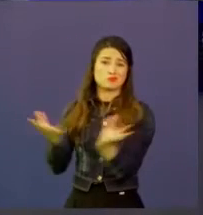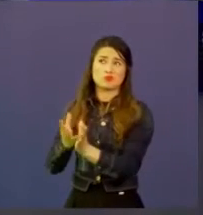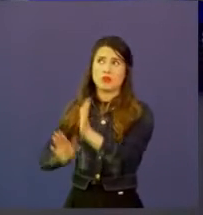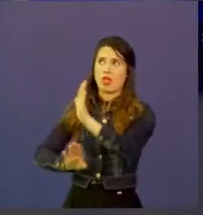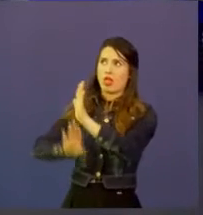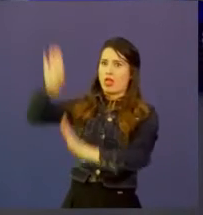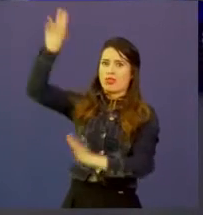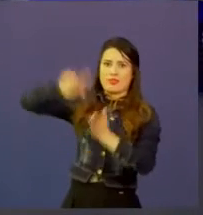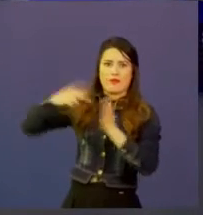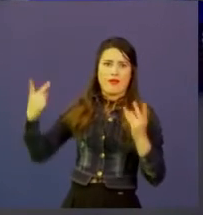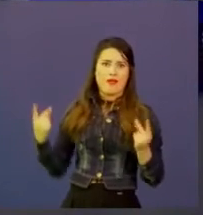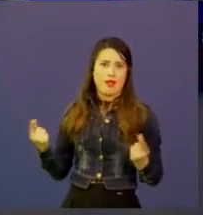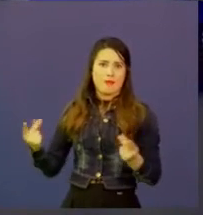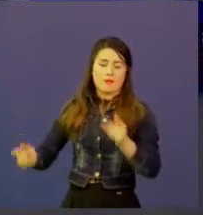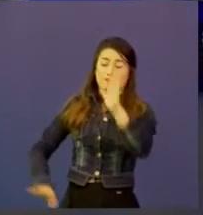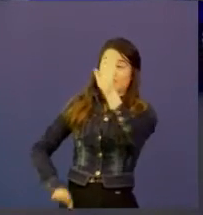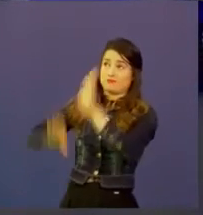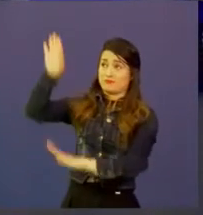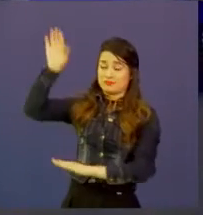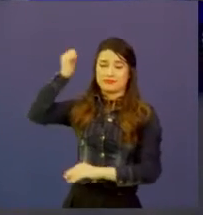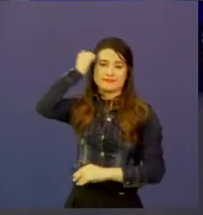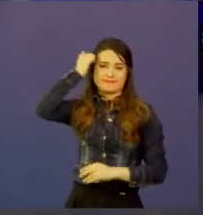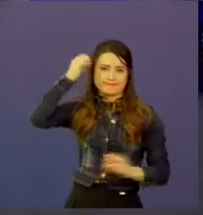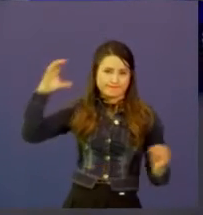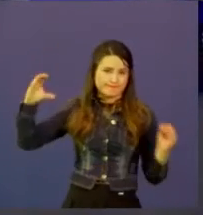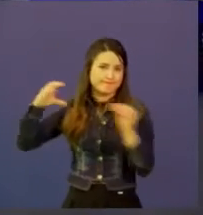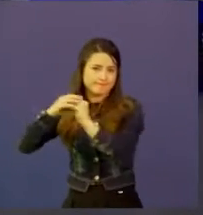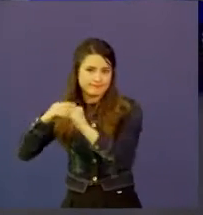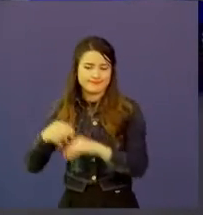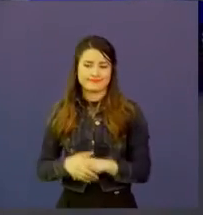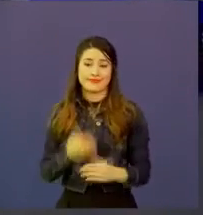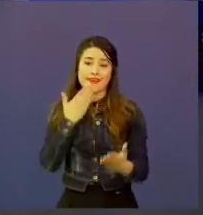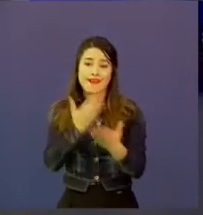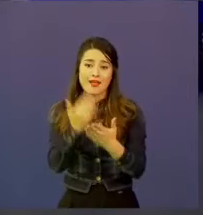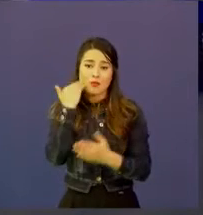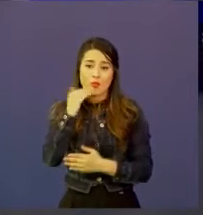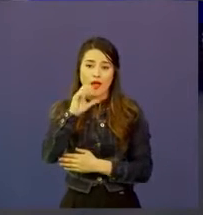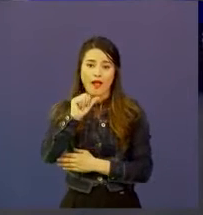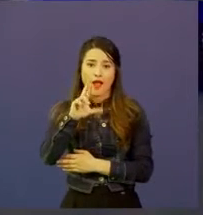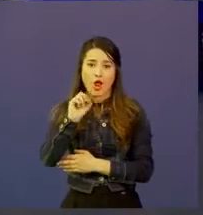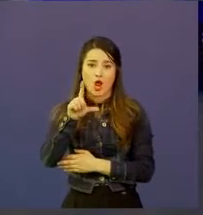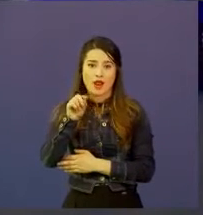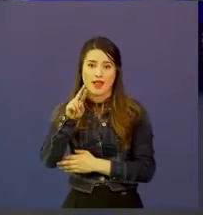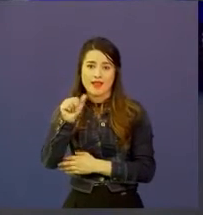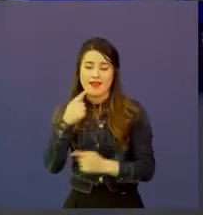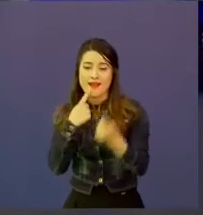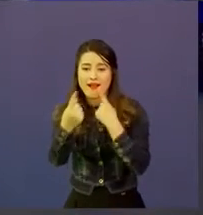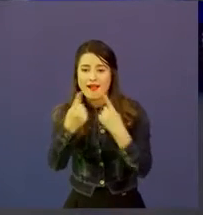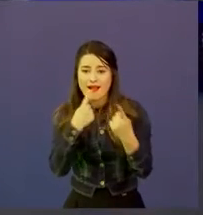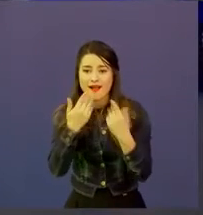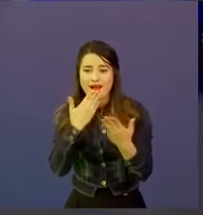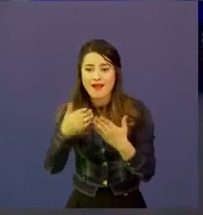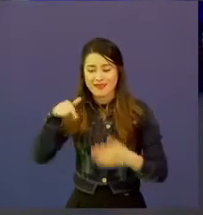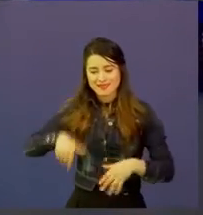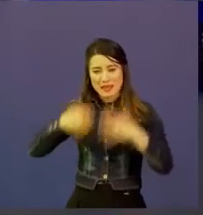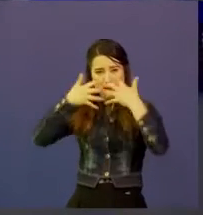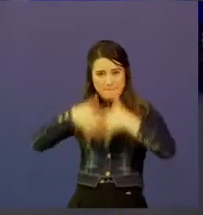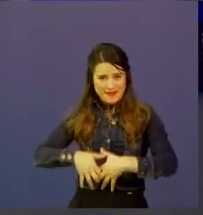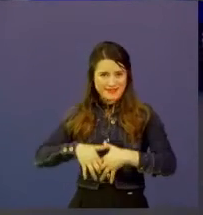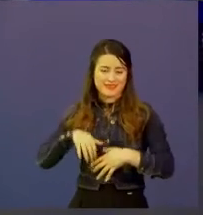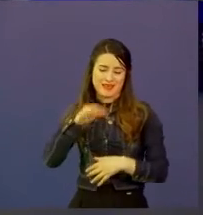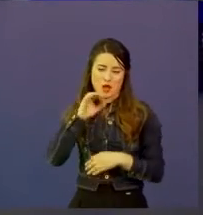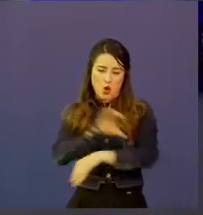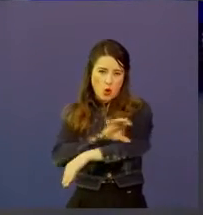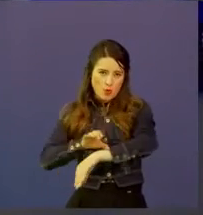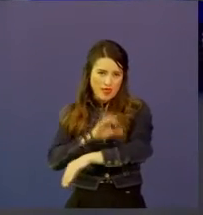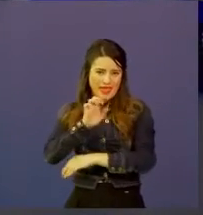tecnología. Carolina, ha sido muy interesante conversar contigo. Te damos las gracias desde Computadores para Educar, Educa Digital,